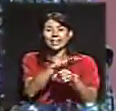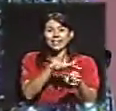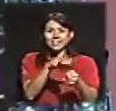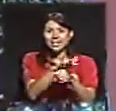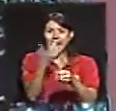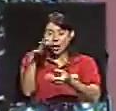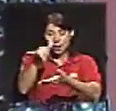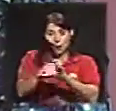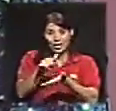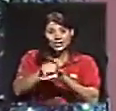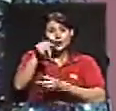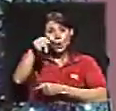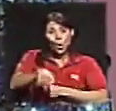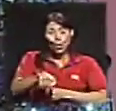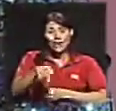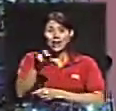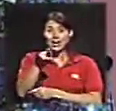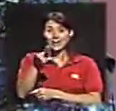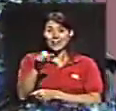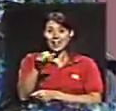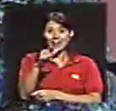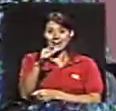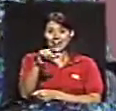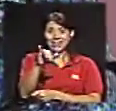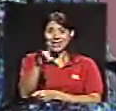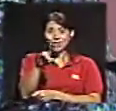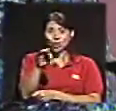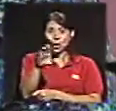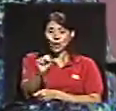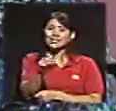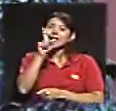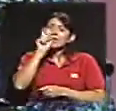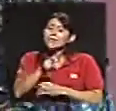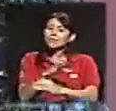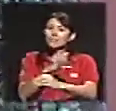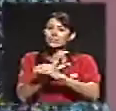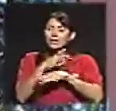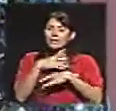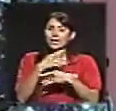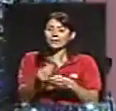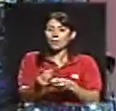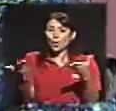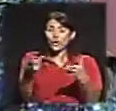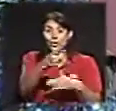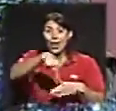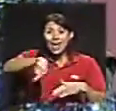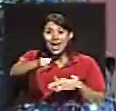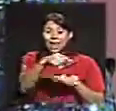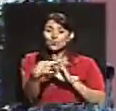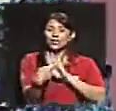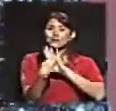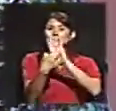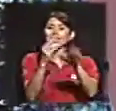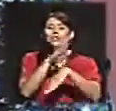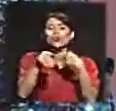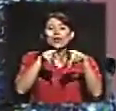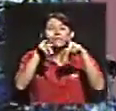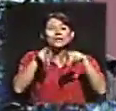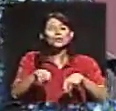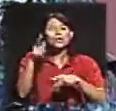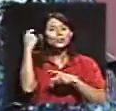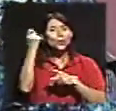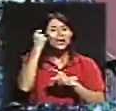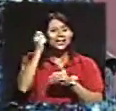lo que hoy corresponde a los regidores, en el resguardo de ese interés público, están representando a todos los santacruceños, a todos los